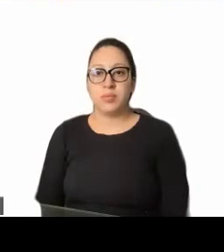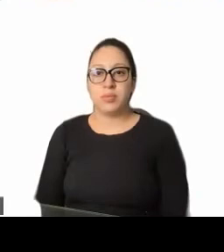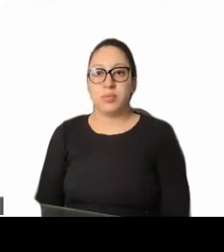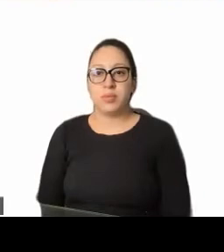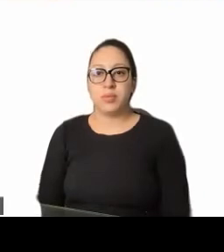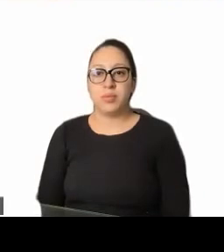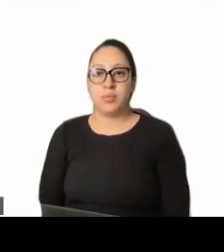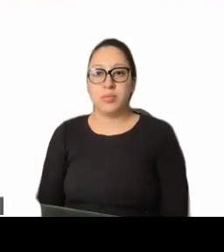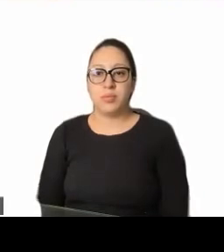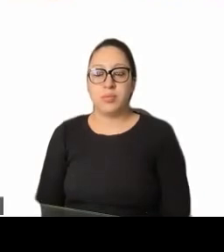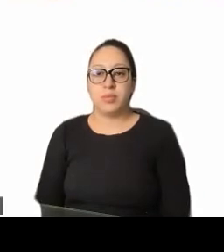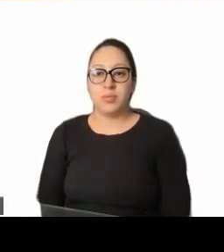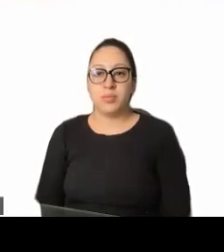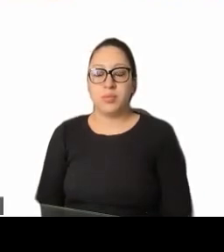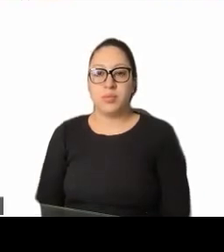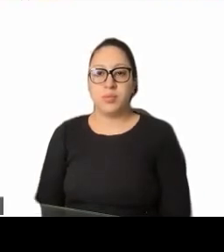Bueno.